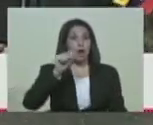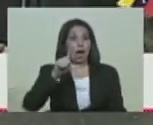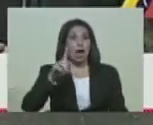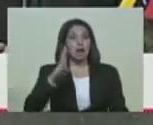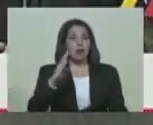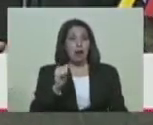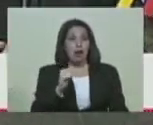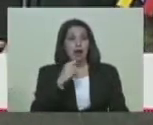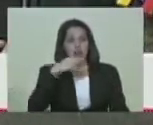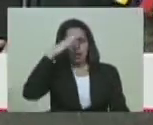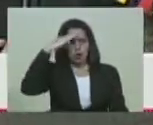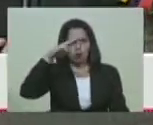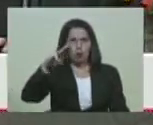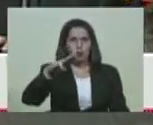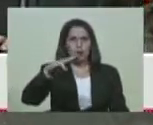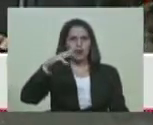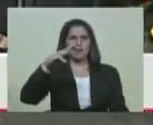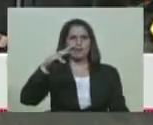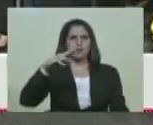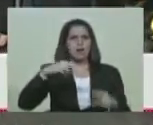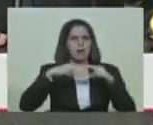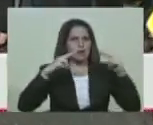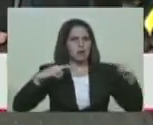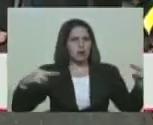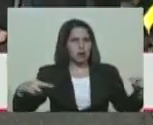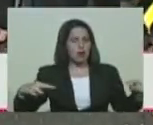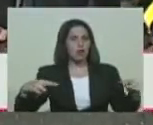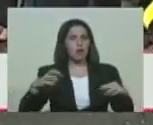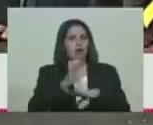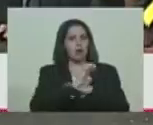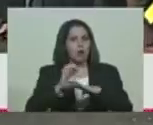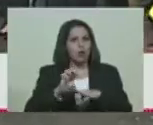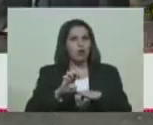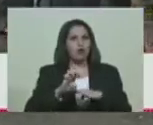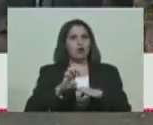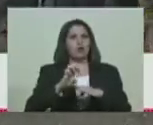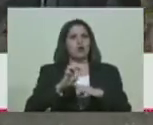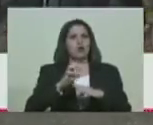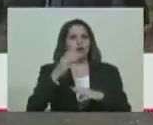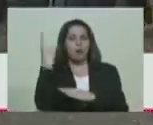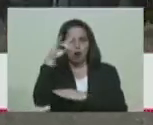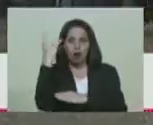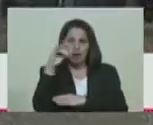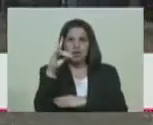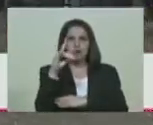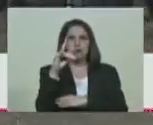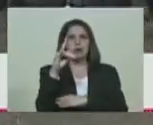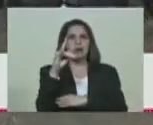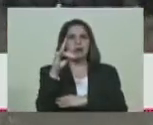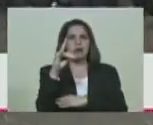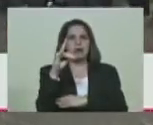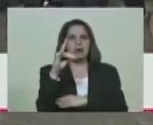Cuba y sus gobiernos, de Nicaragua, de Ecuador, de Bolivia, de El Salvador,